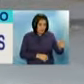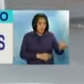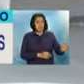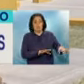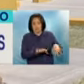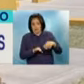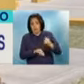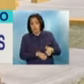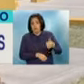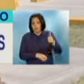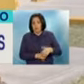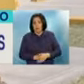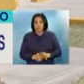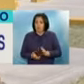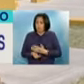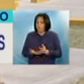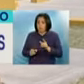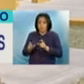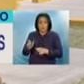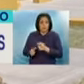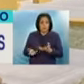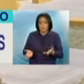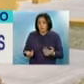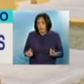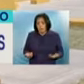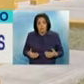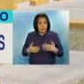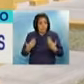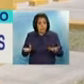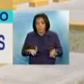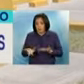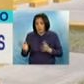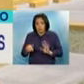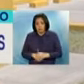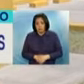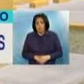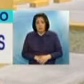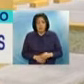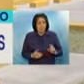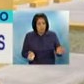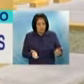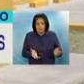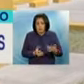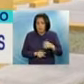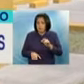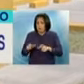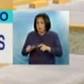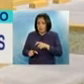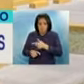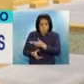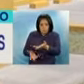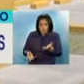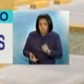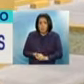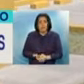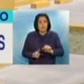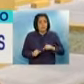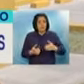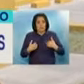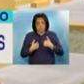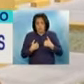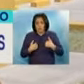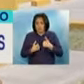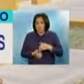regrese. No hay ninguna persona que se lo puede llevar. Incentivar sobre todo a la población, ¿no? De que los